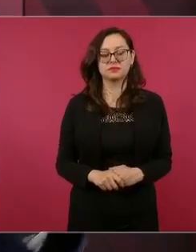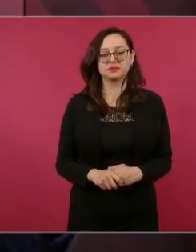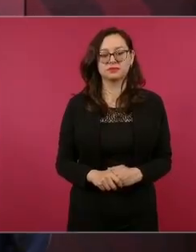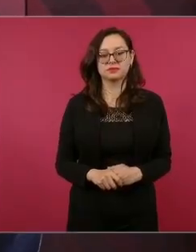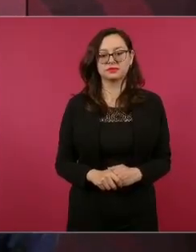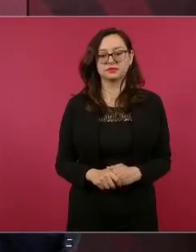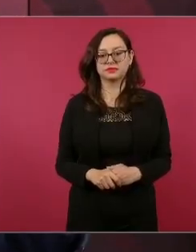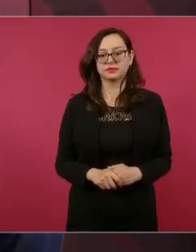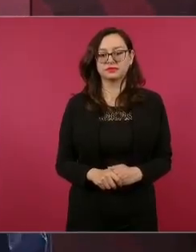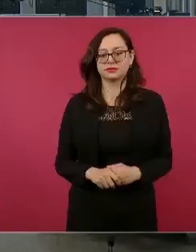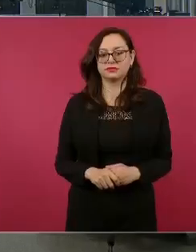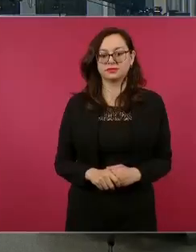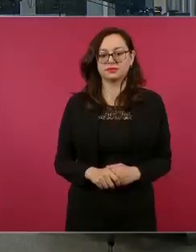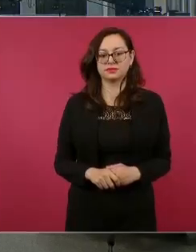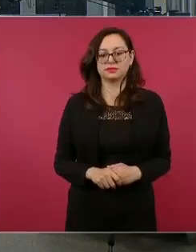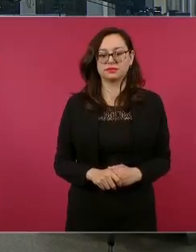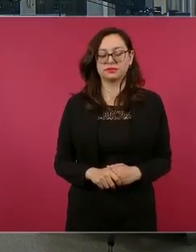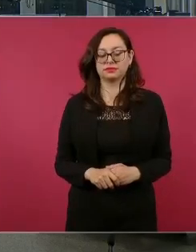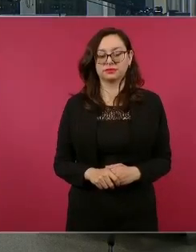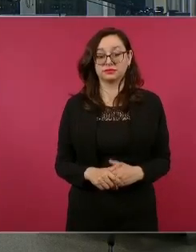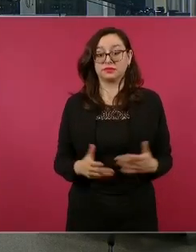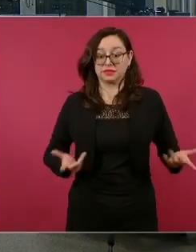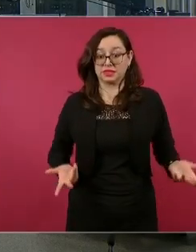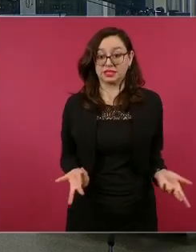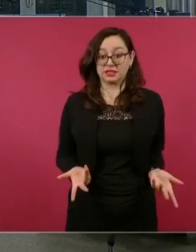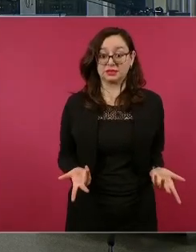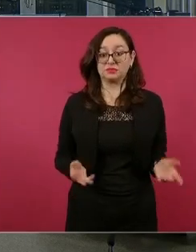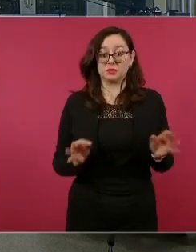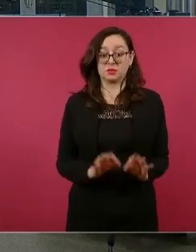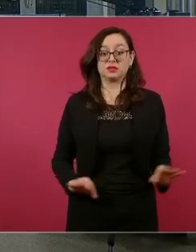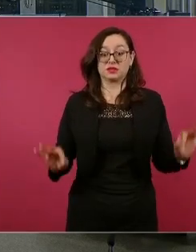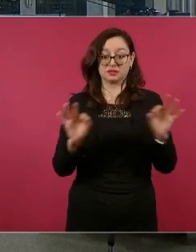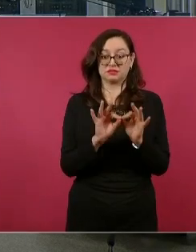porque esa unidad es importante.